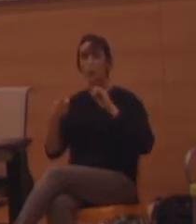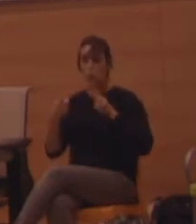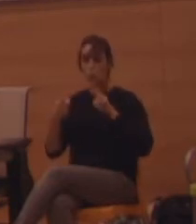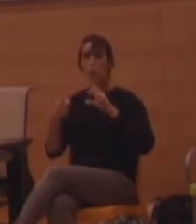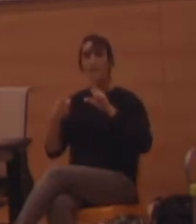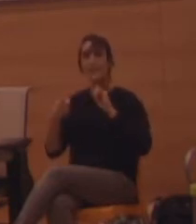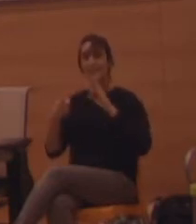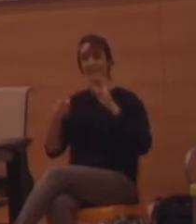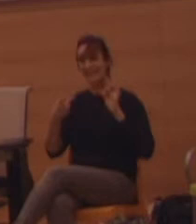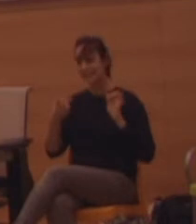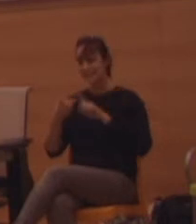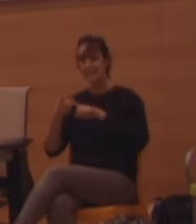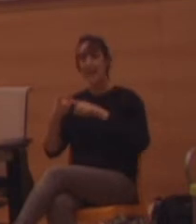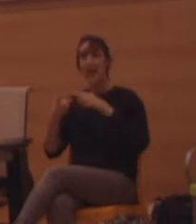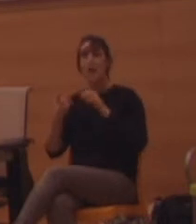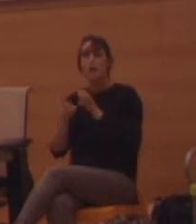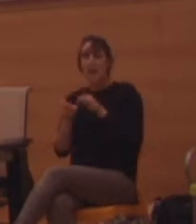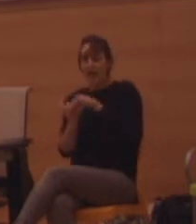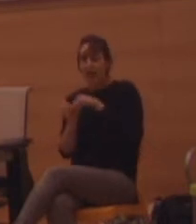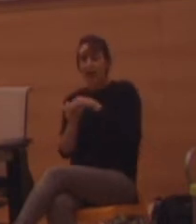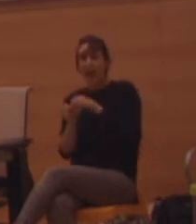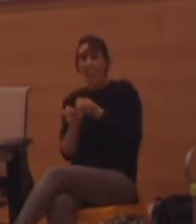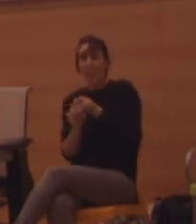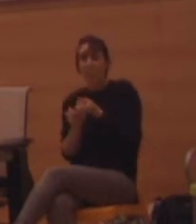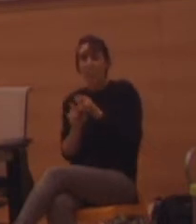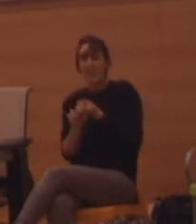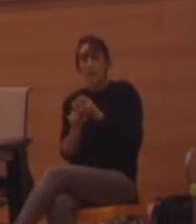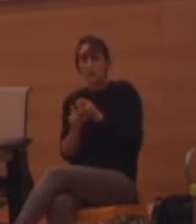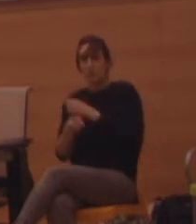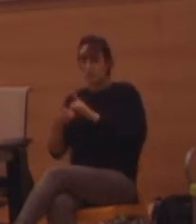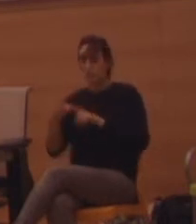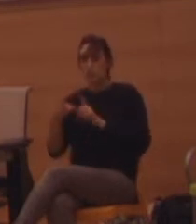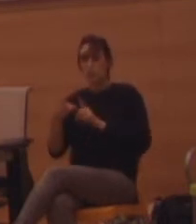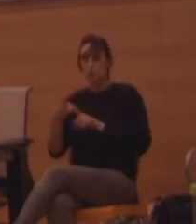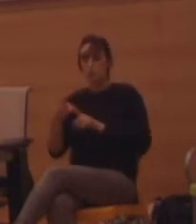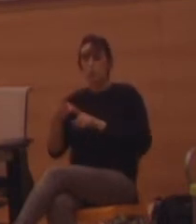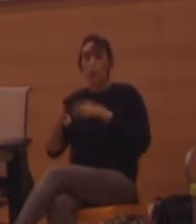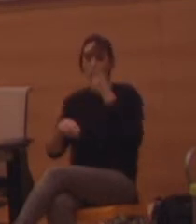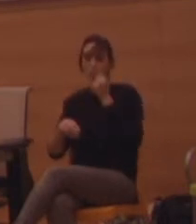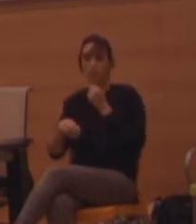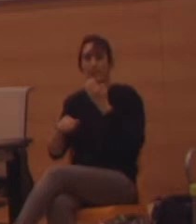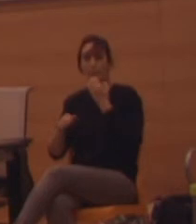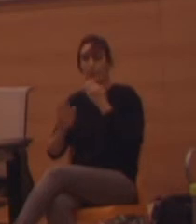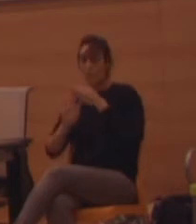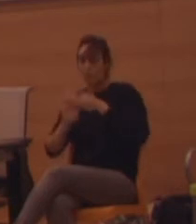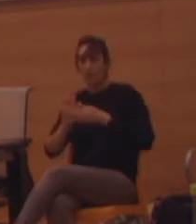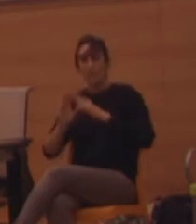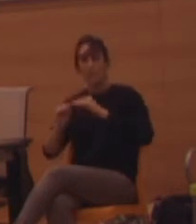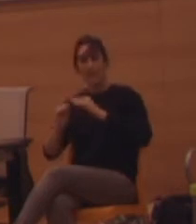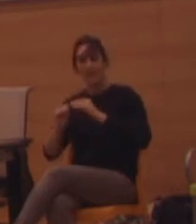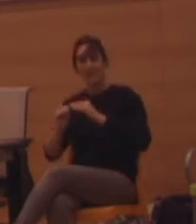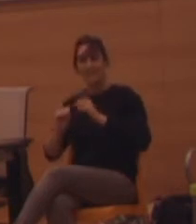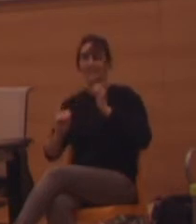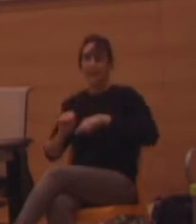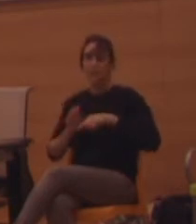infecciones necrotizantes en el caso de las infecciones de las partes blandas, porque en el pie diabético podemos tener infecciones de partes blandas e infecciones